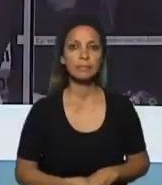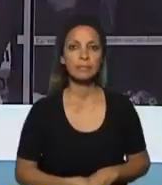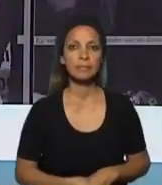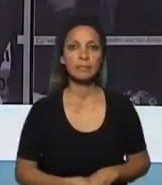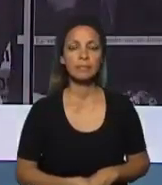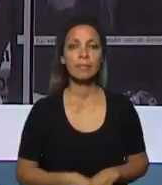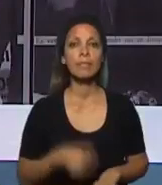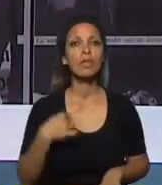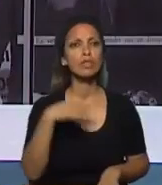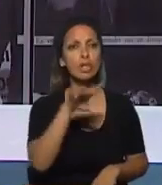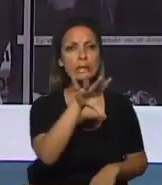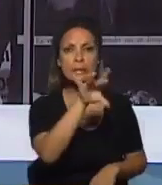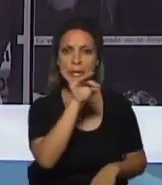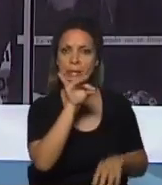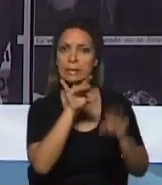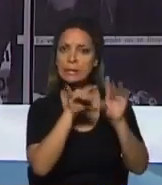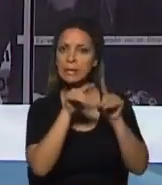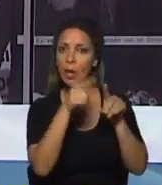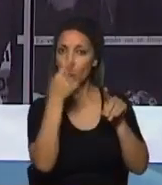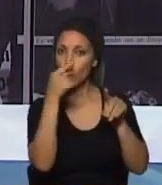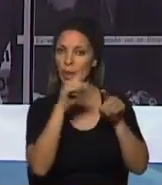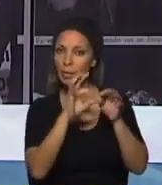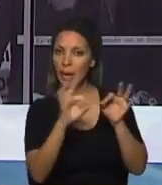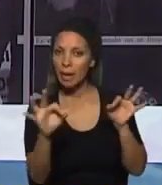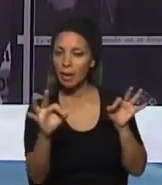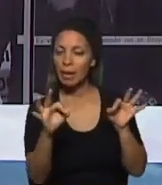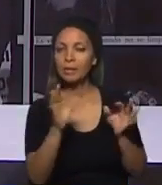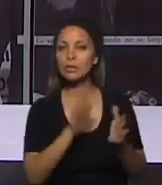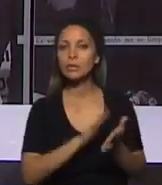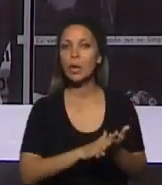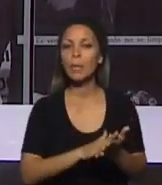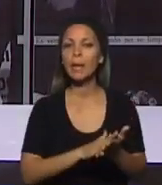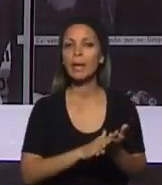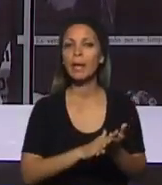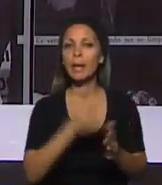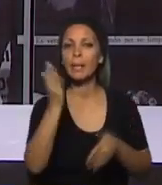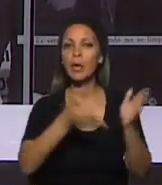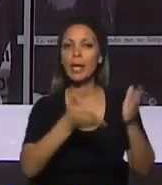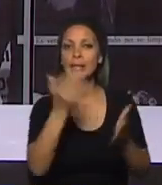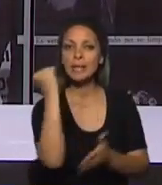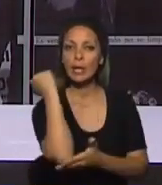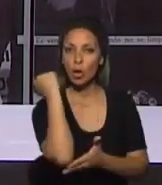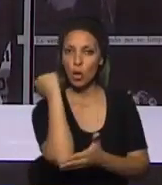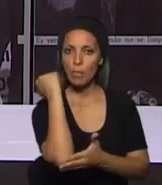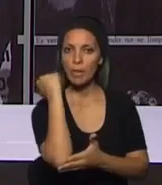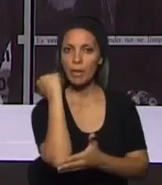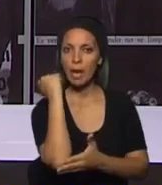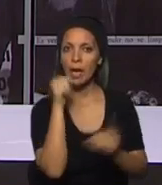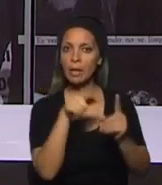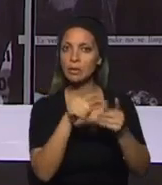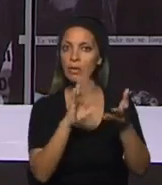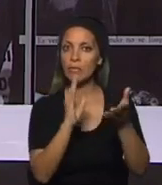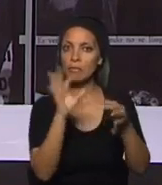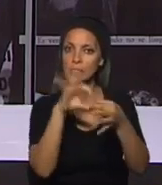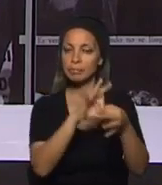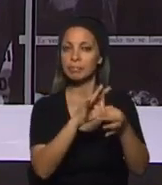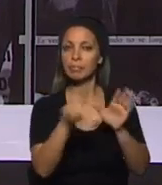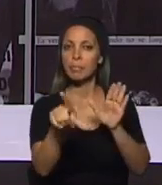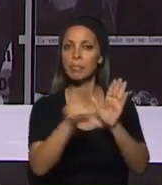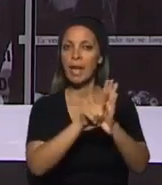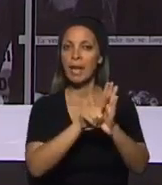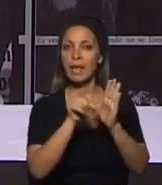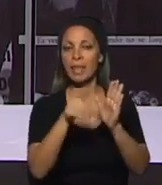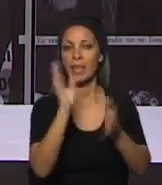Me quedo con parte de lo último, ¿no? Lo que decía Fabiana Túñez respecto a la violencia económica como parte de la ley de violencia de género que